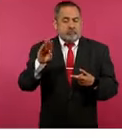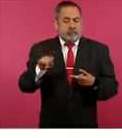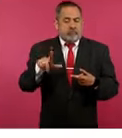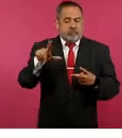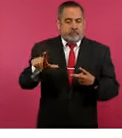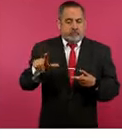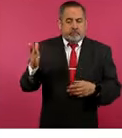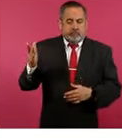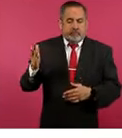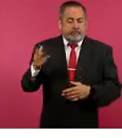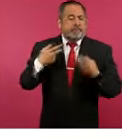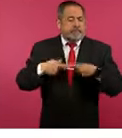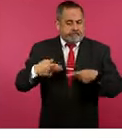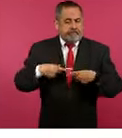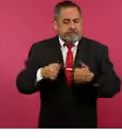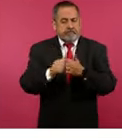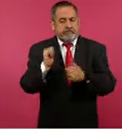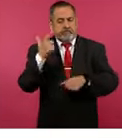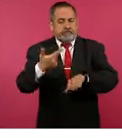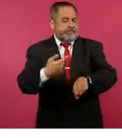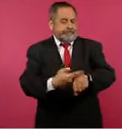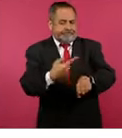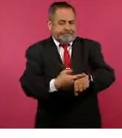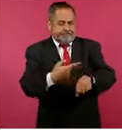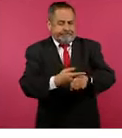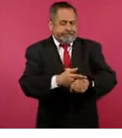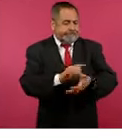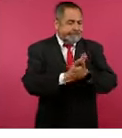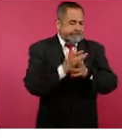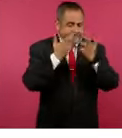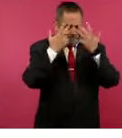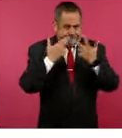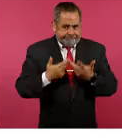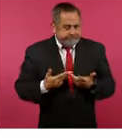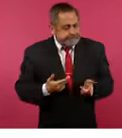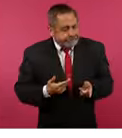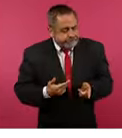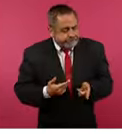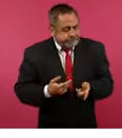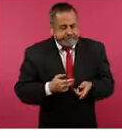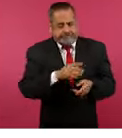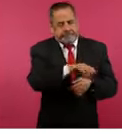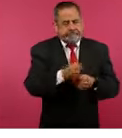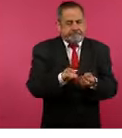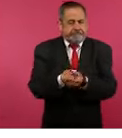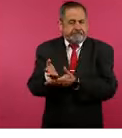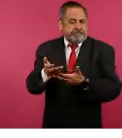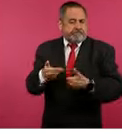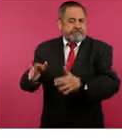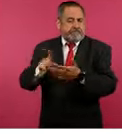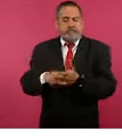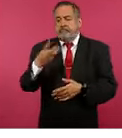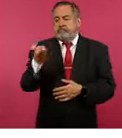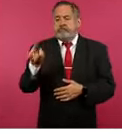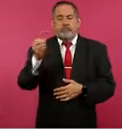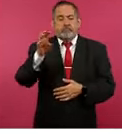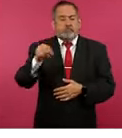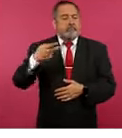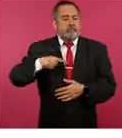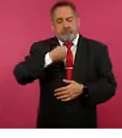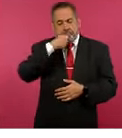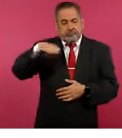397 personas con enfermedades crónico-degenerativas, 309 personas adultos mayores